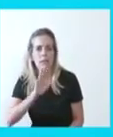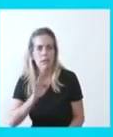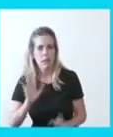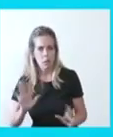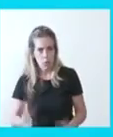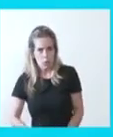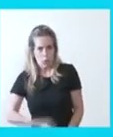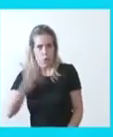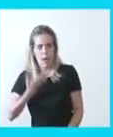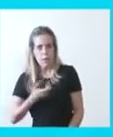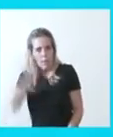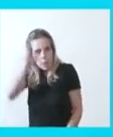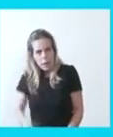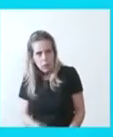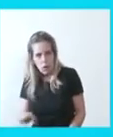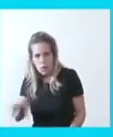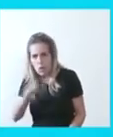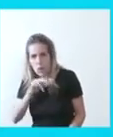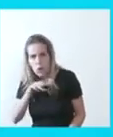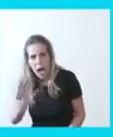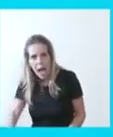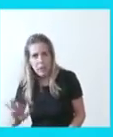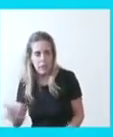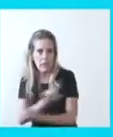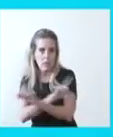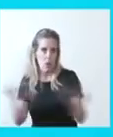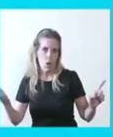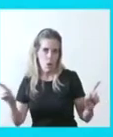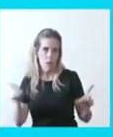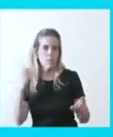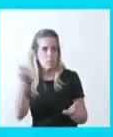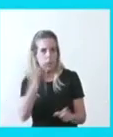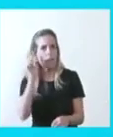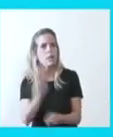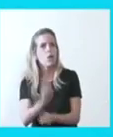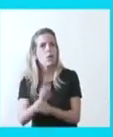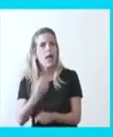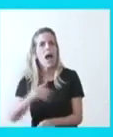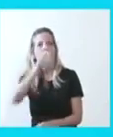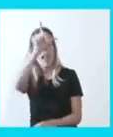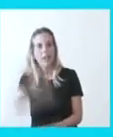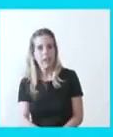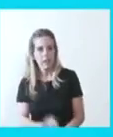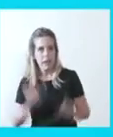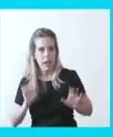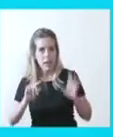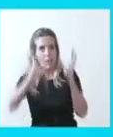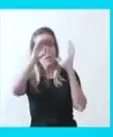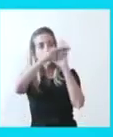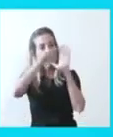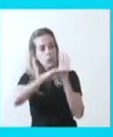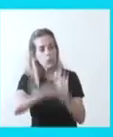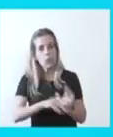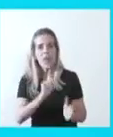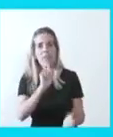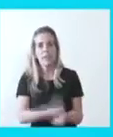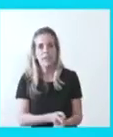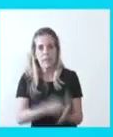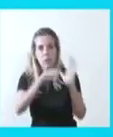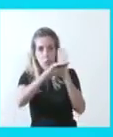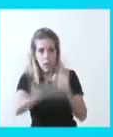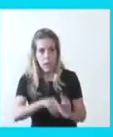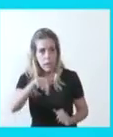no va a poner en peligro a la Argentina. Así que las reglas que se han impuesto de